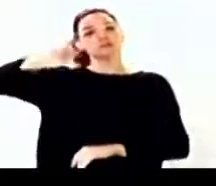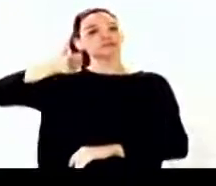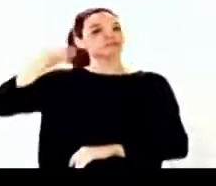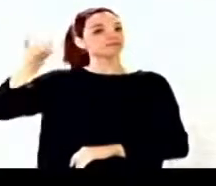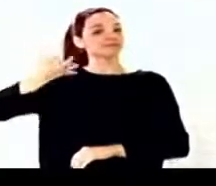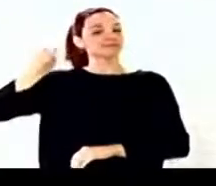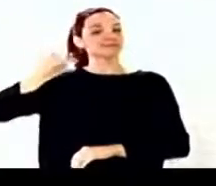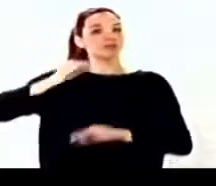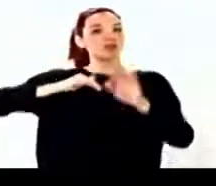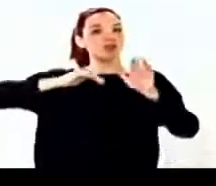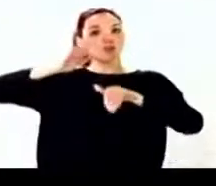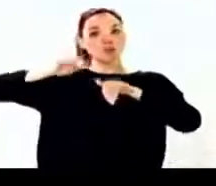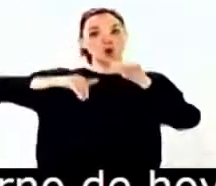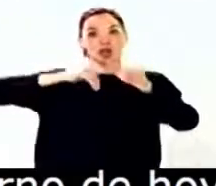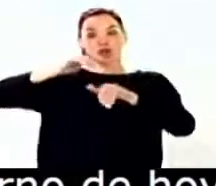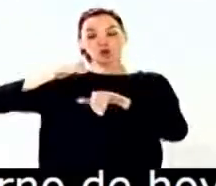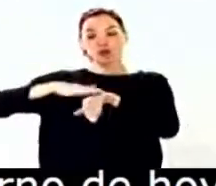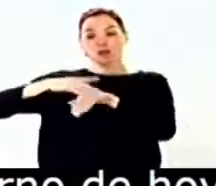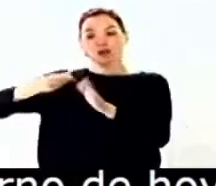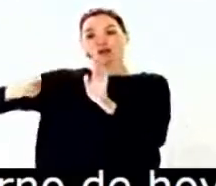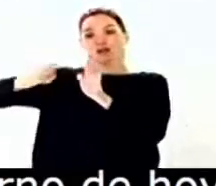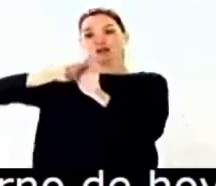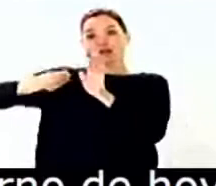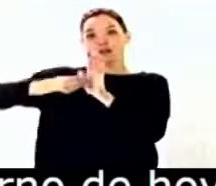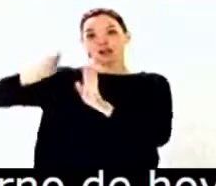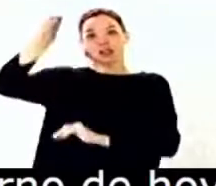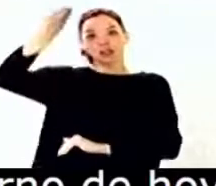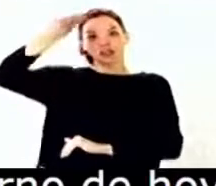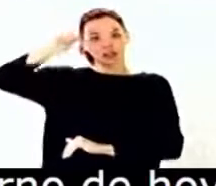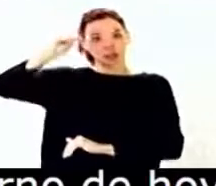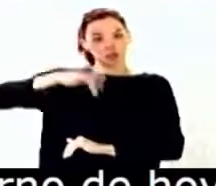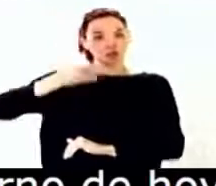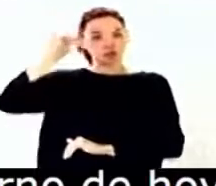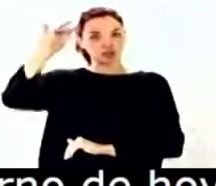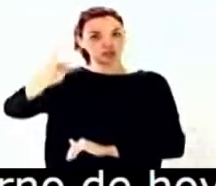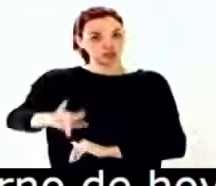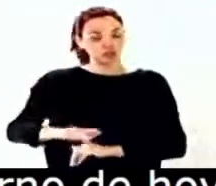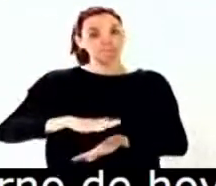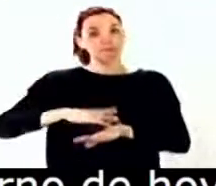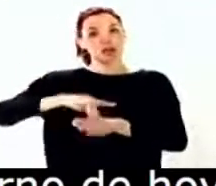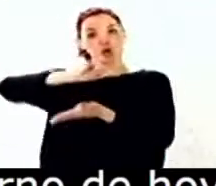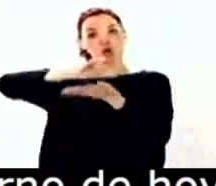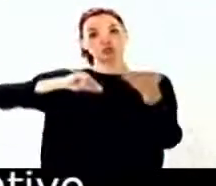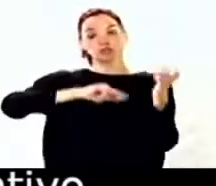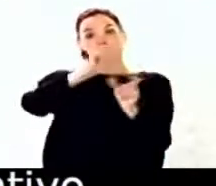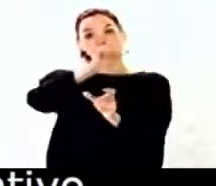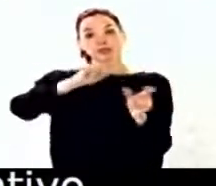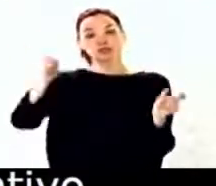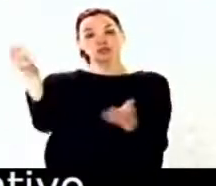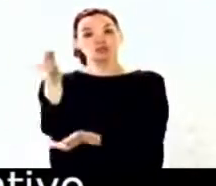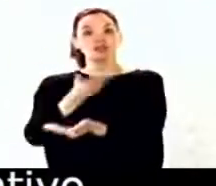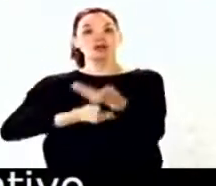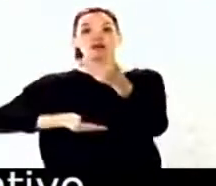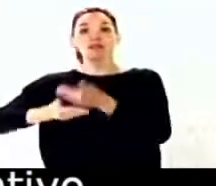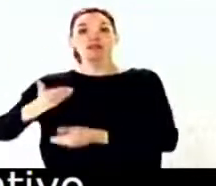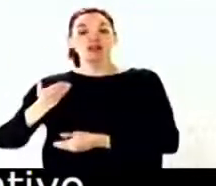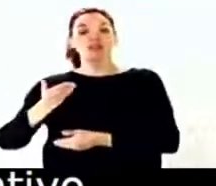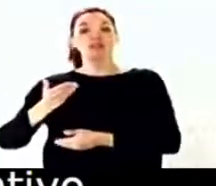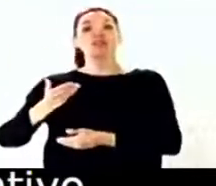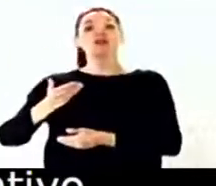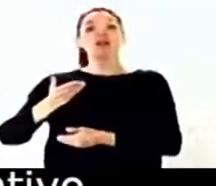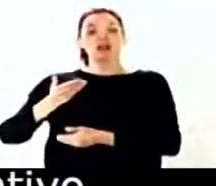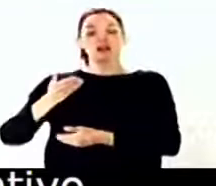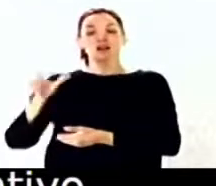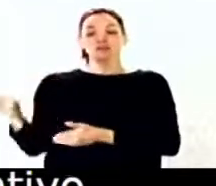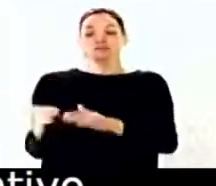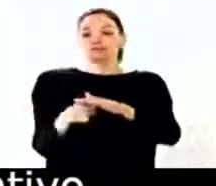la convocatoria de incentivos destinados a favorecer la contratación de personas con discapacidad funcional en